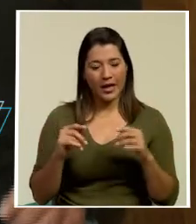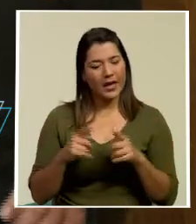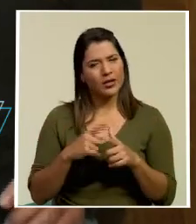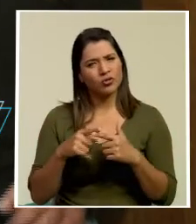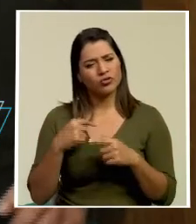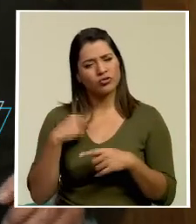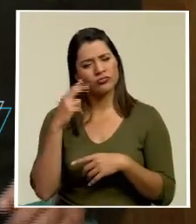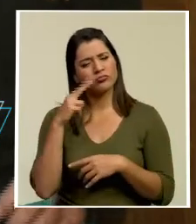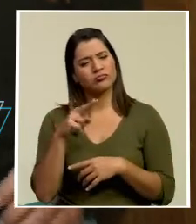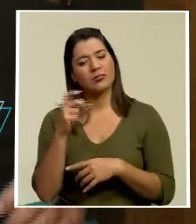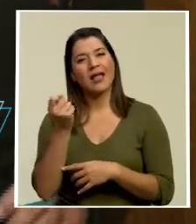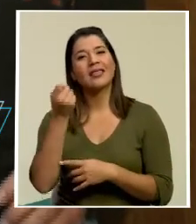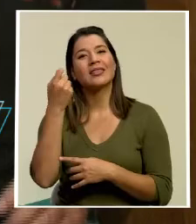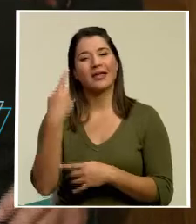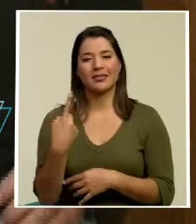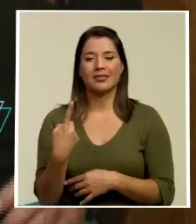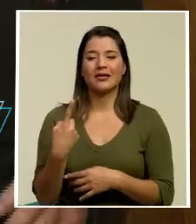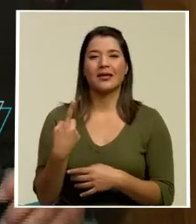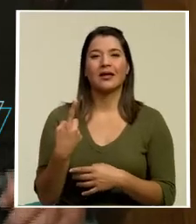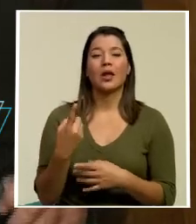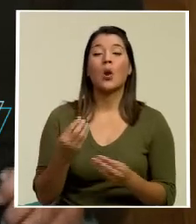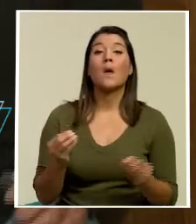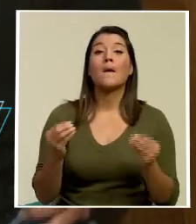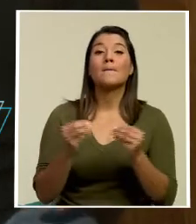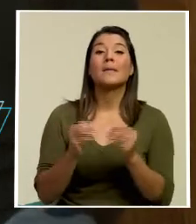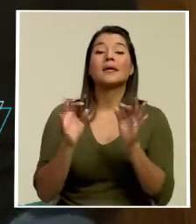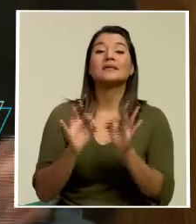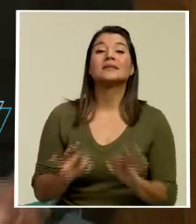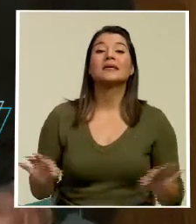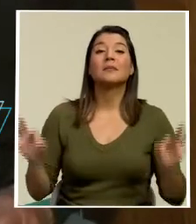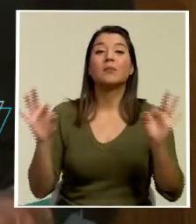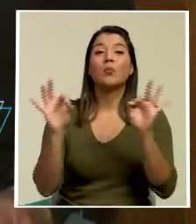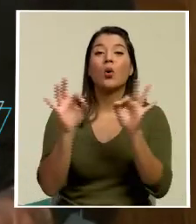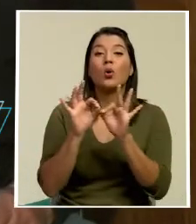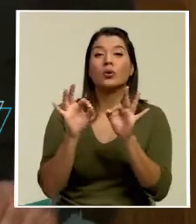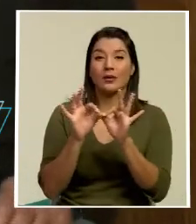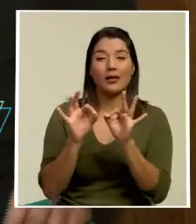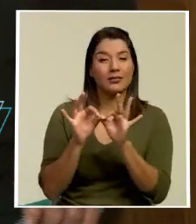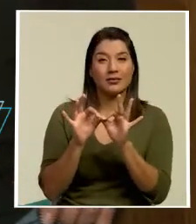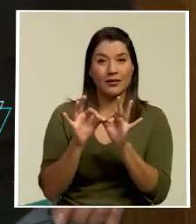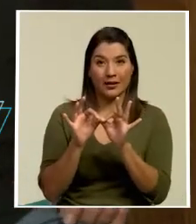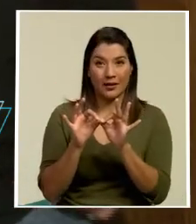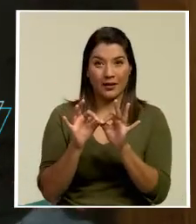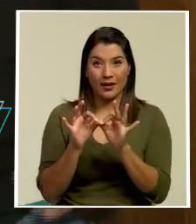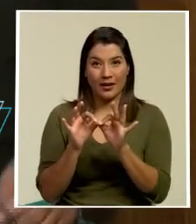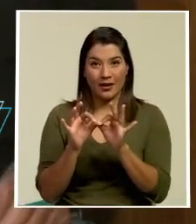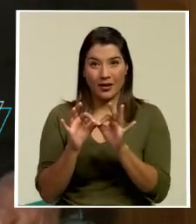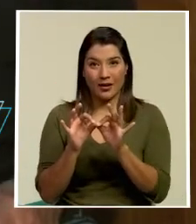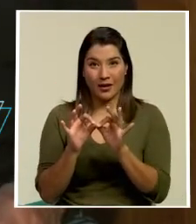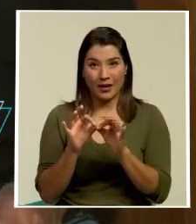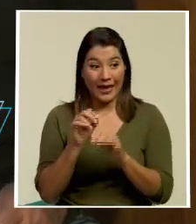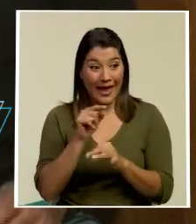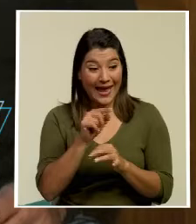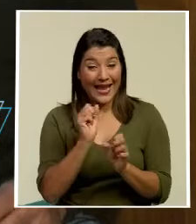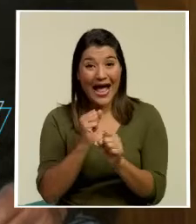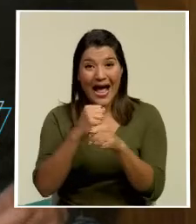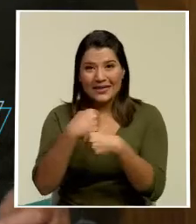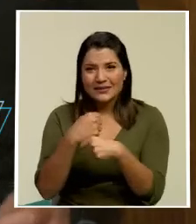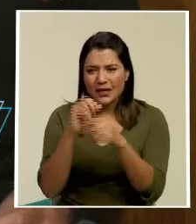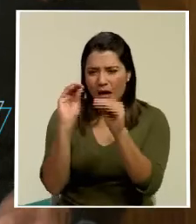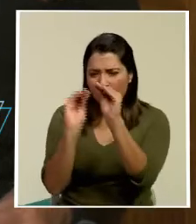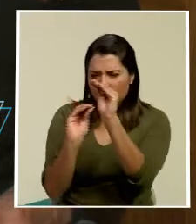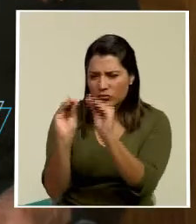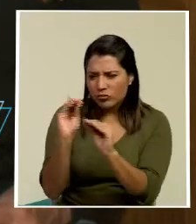arte. Entonces, lo primordial era esas figuras que él tallaba en las ramas de café. Y eso